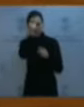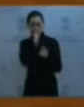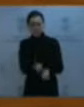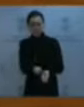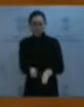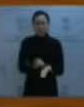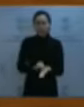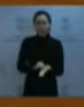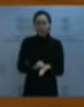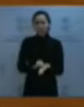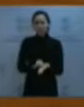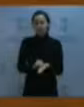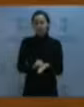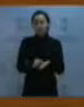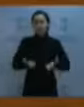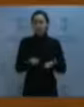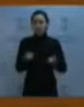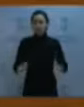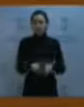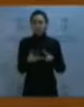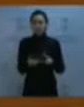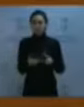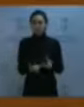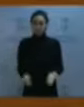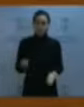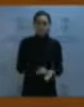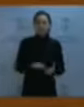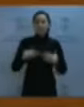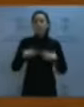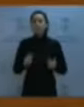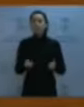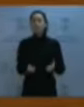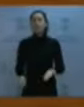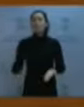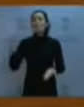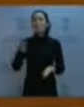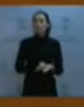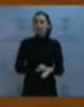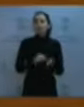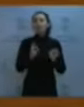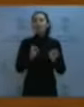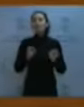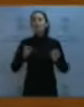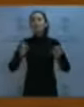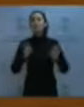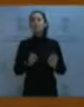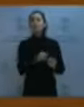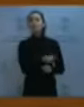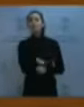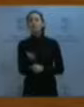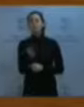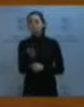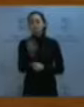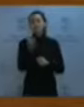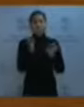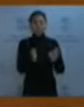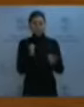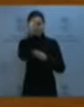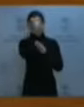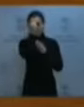más presupuesto al gasto social, más para sanidad, más para educación, más para servicios sociales, sin pararse a pensar